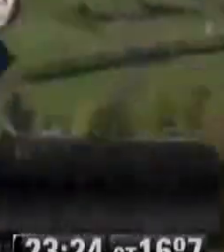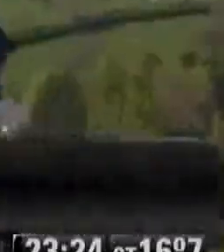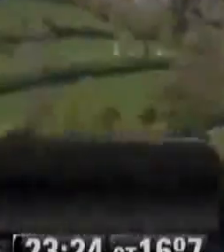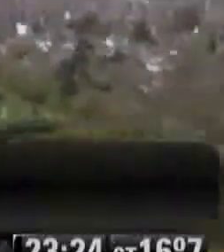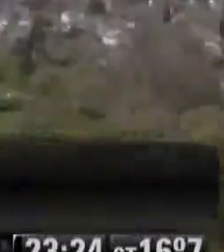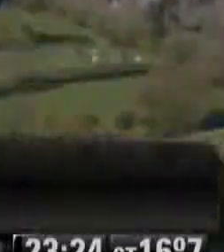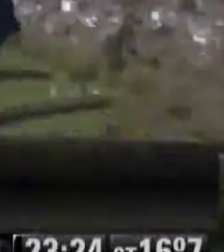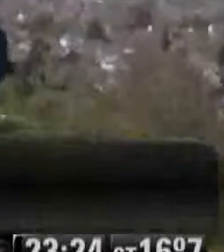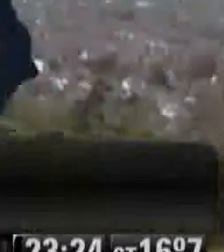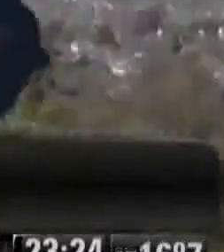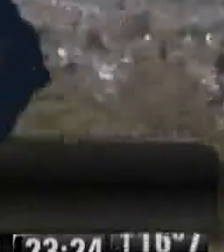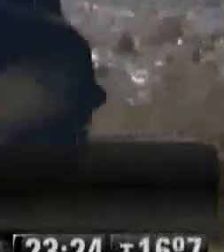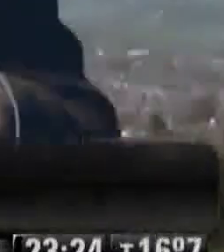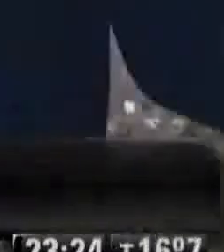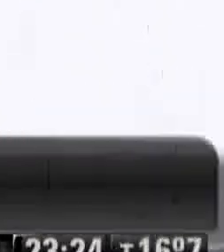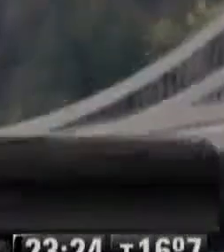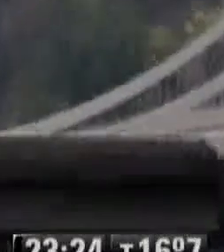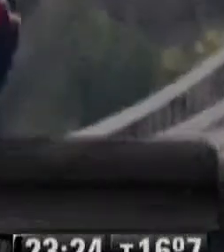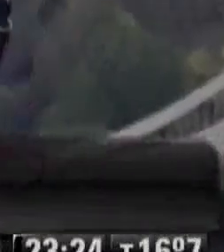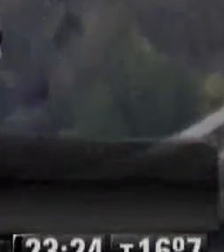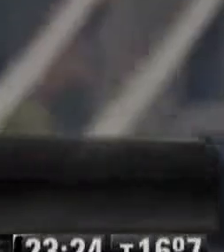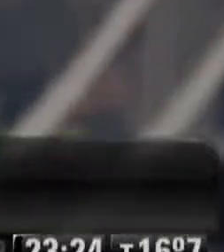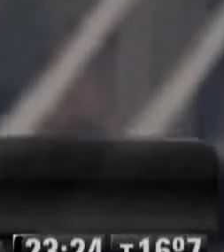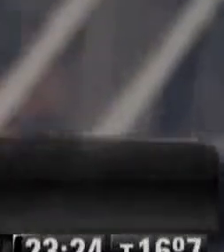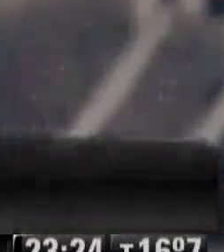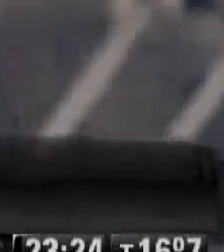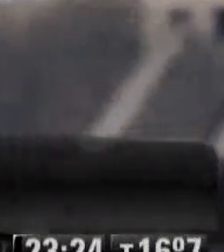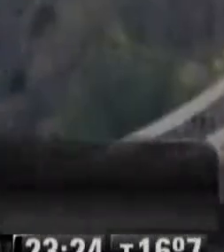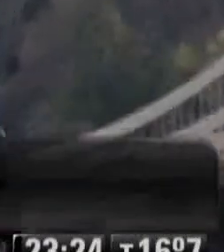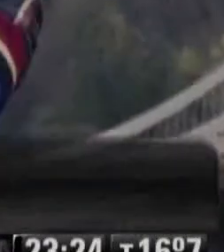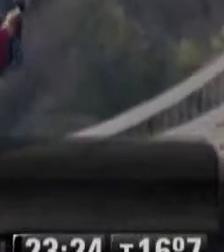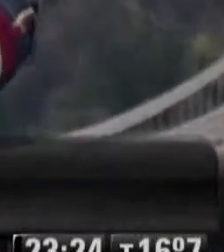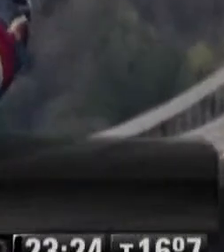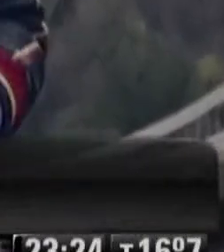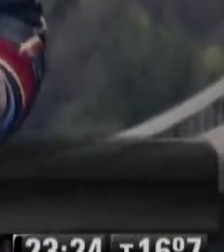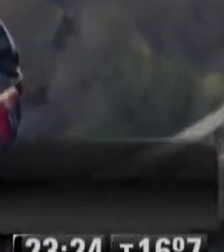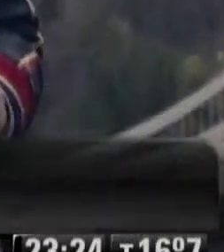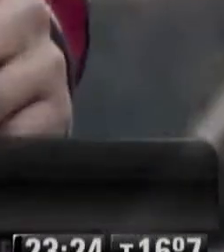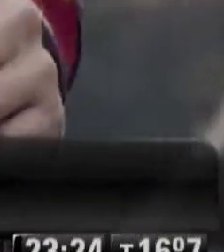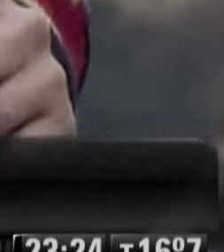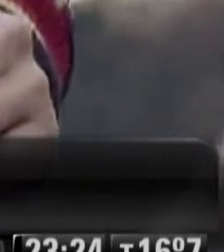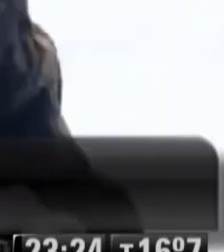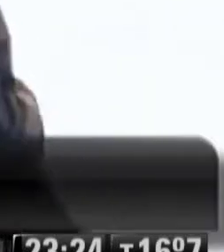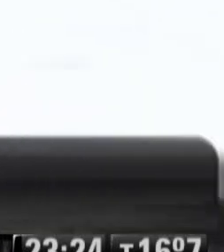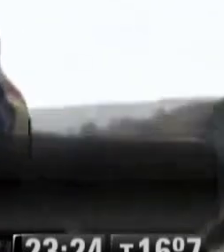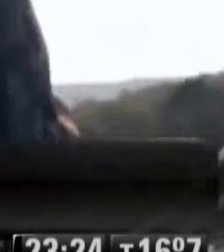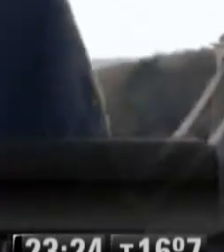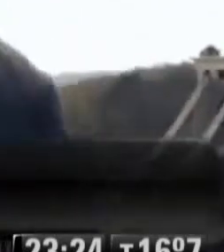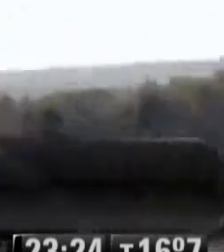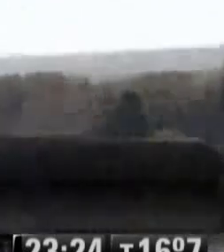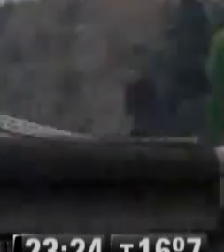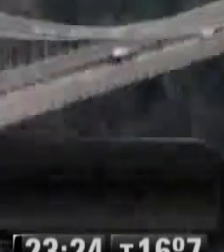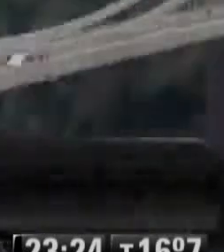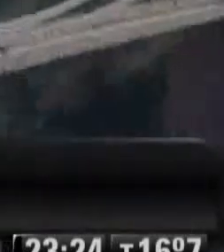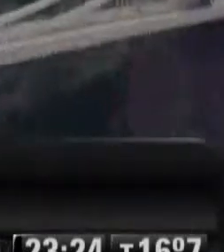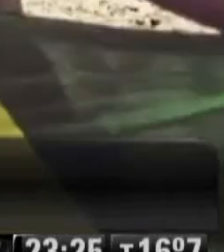Englishman, if Messi was an Englishman, if Messi was an Englishman, we'll